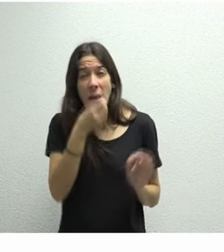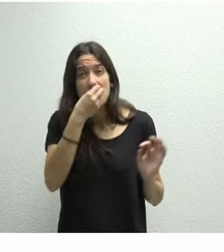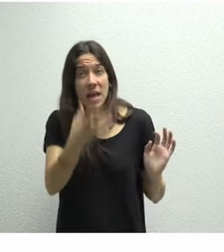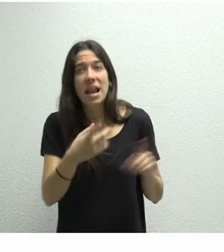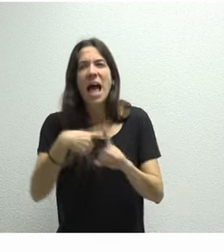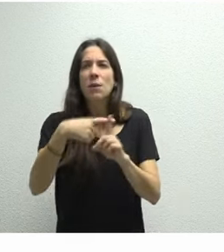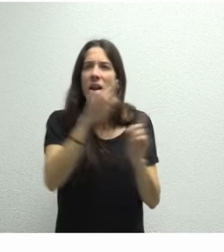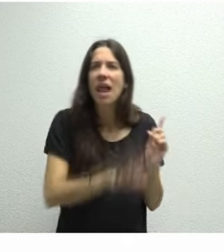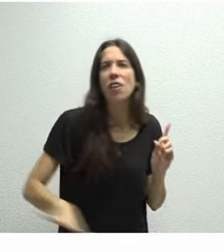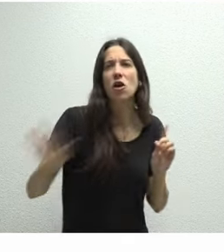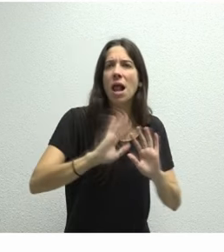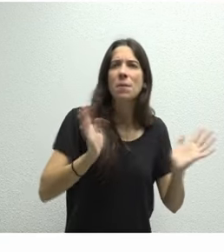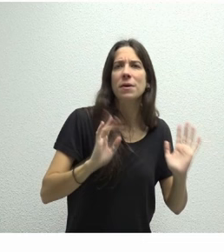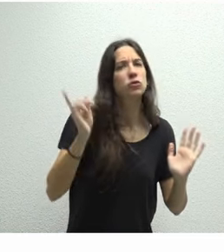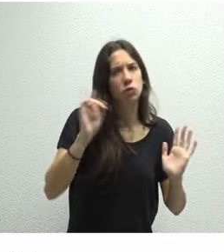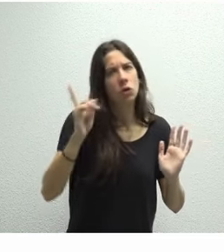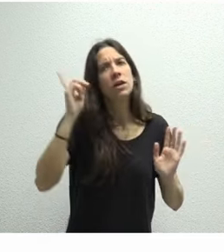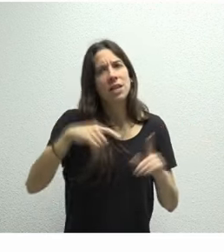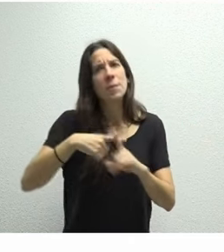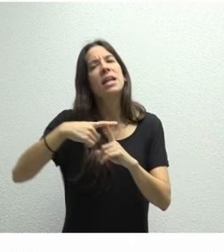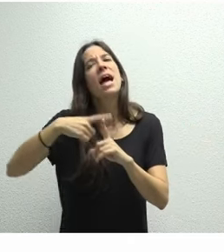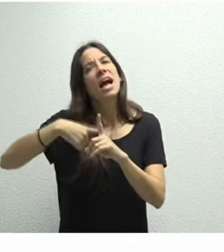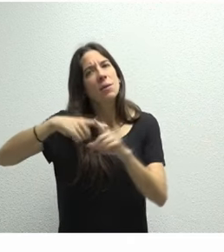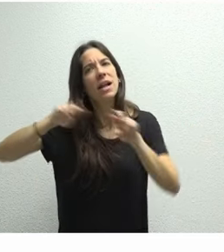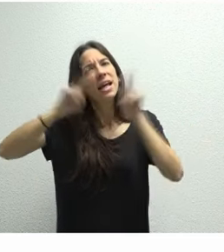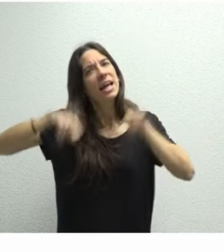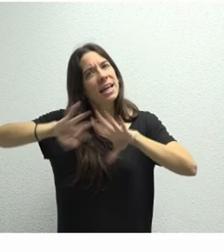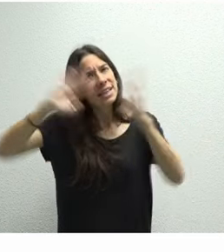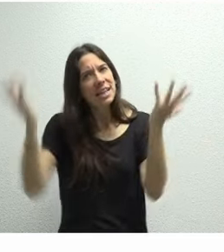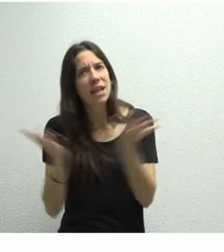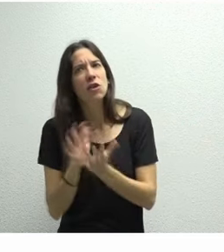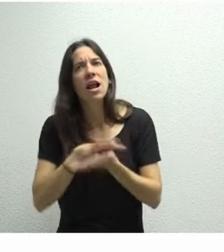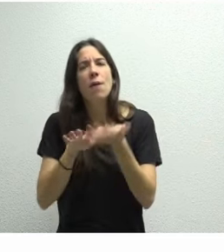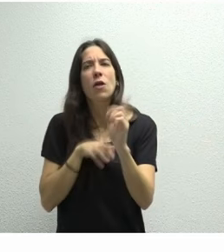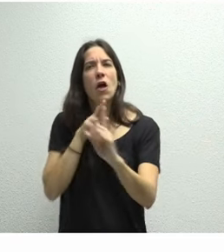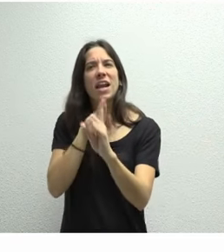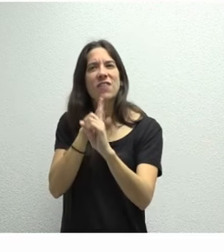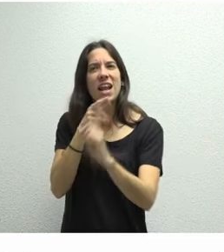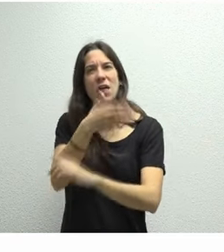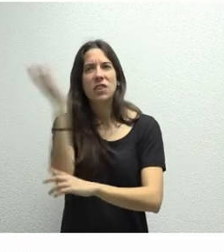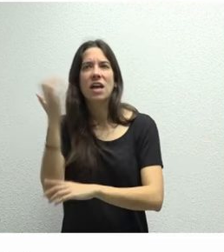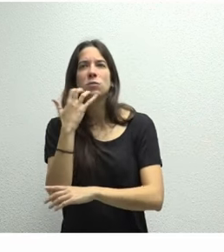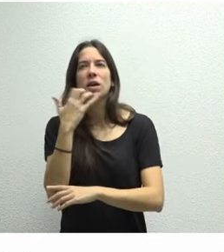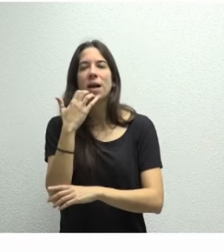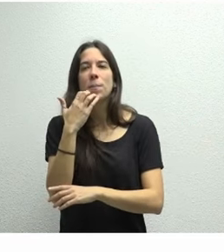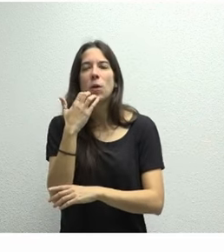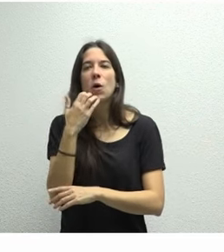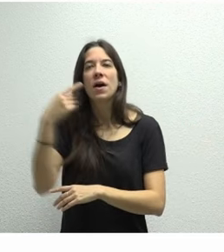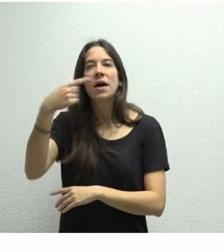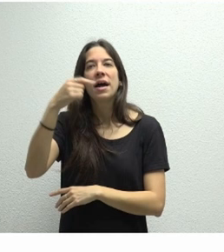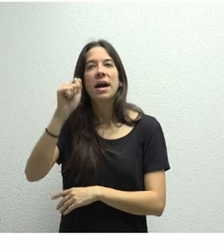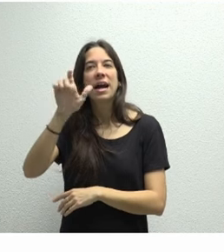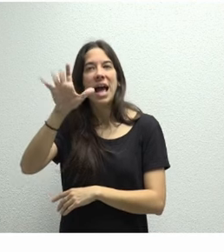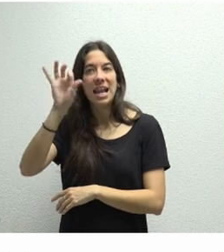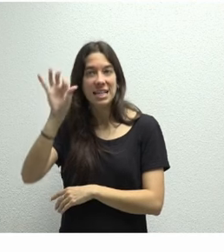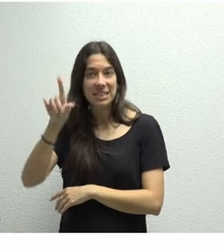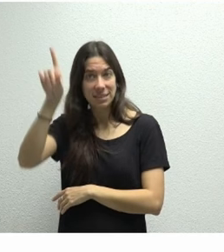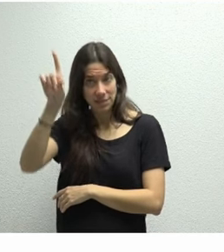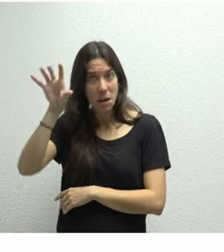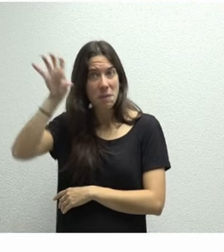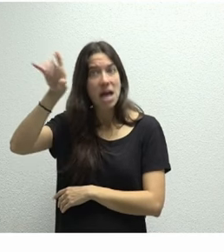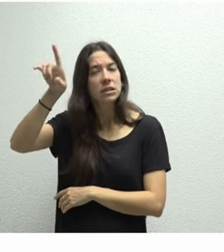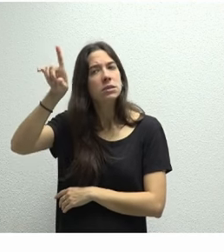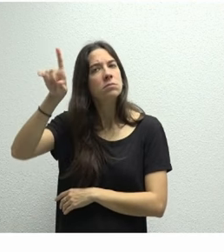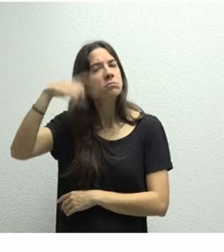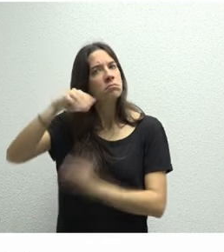Perdón también a nivel internacional yendo a referencias como para nosotros significa el país deales no con todo lo que han desarrollado